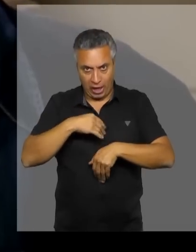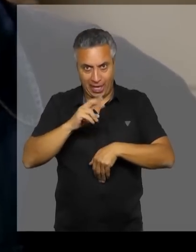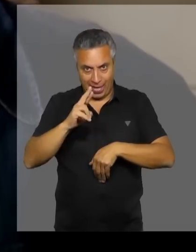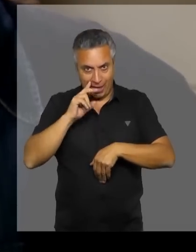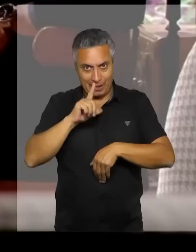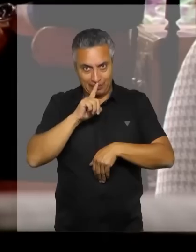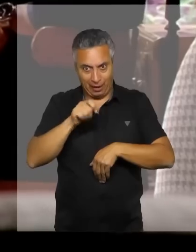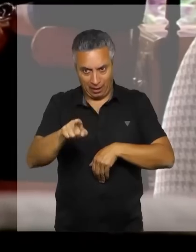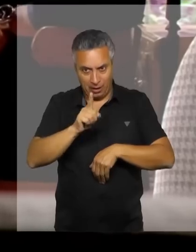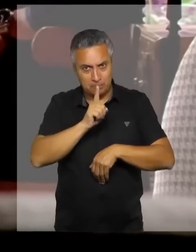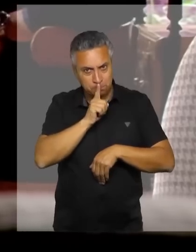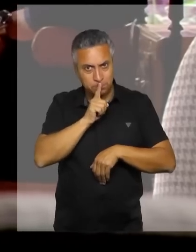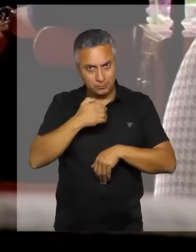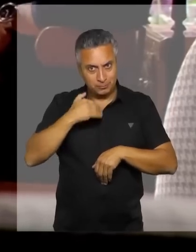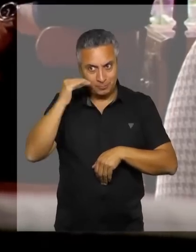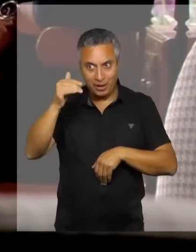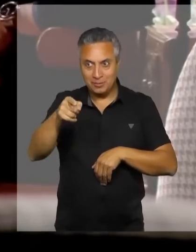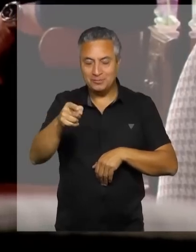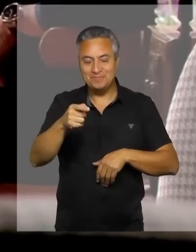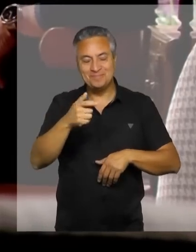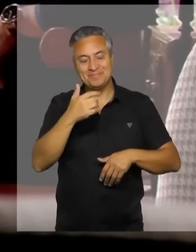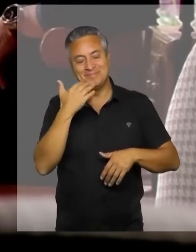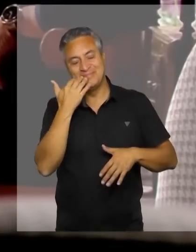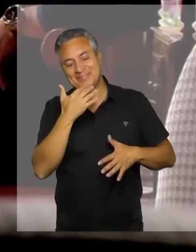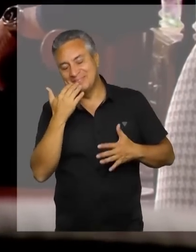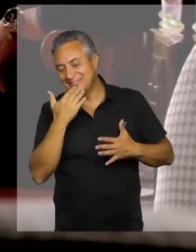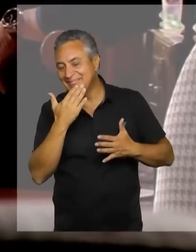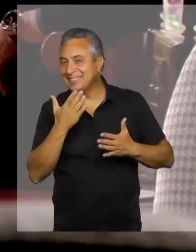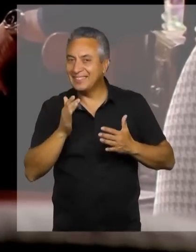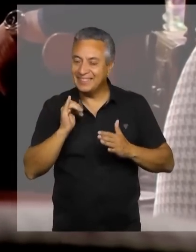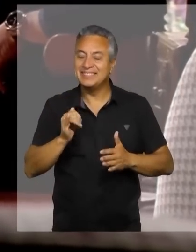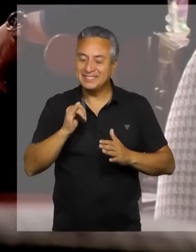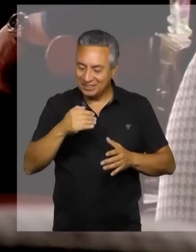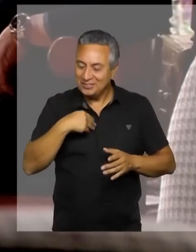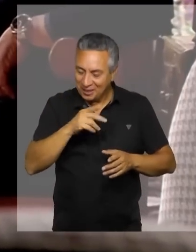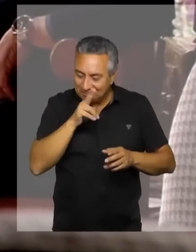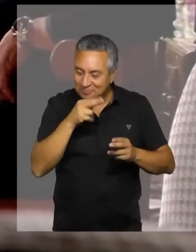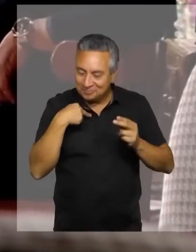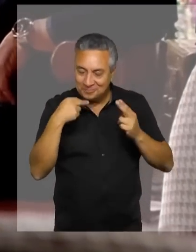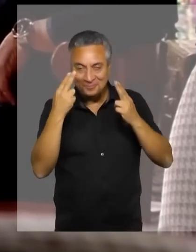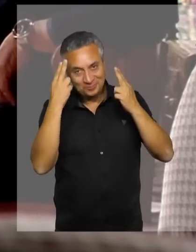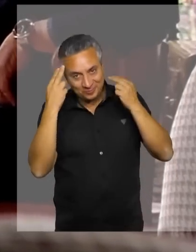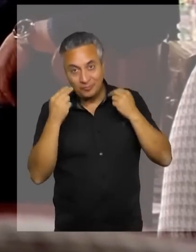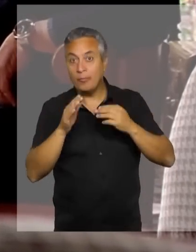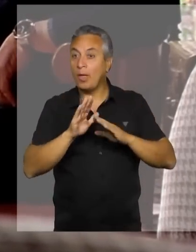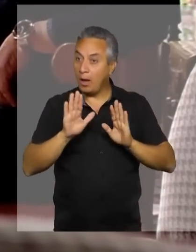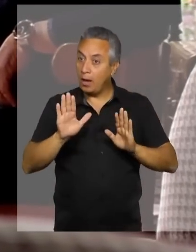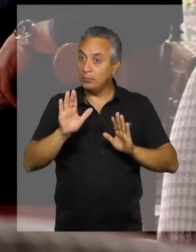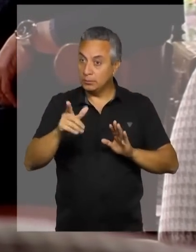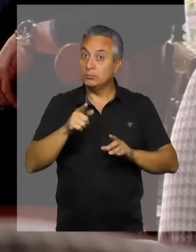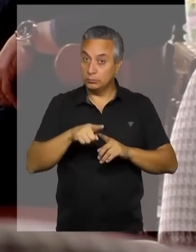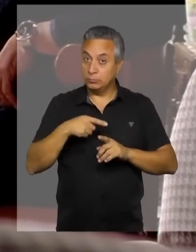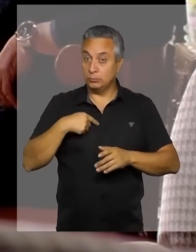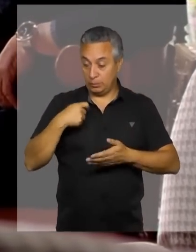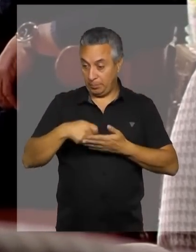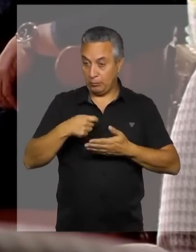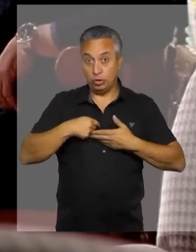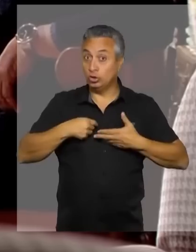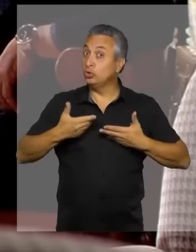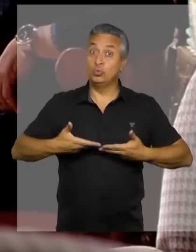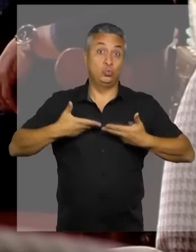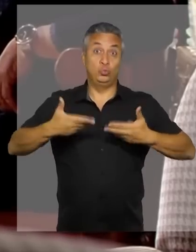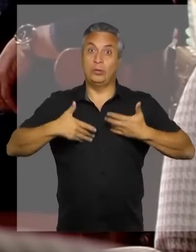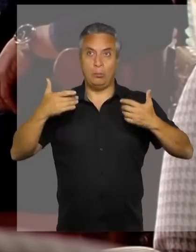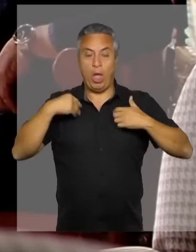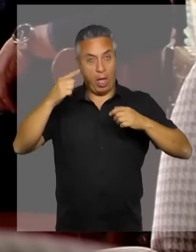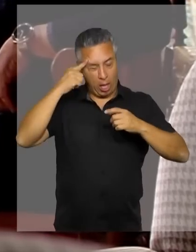Doctora Rita. Muy bien, le voy a hacer caso. Claro que me va a tener que parar, ¿eh? Porque cuando yo me entusiasmo, ¡uy! Se me